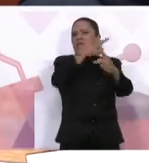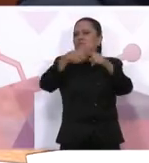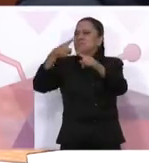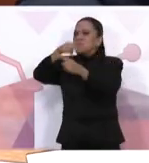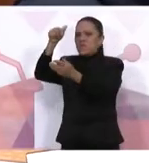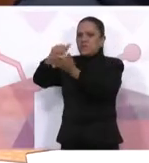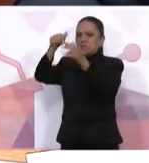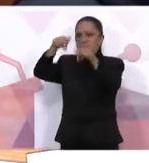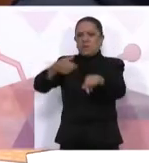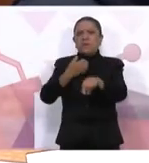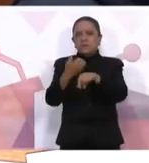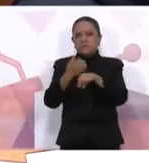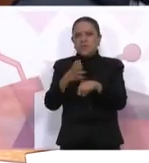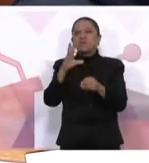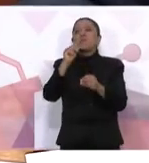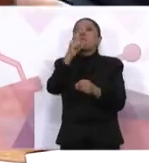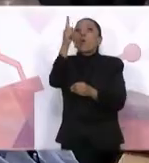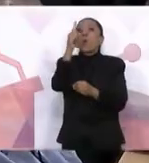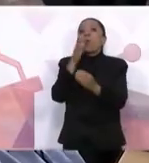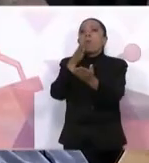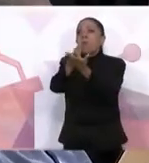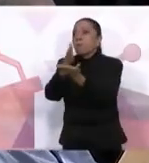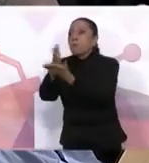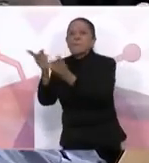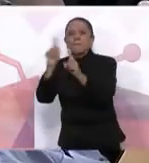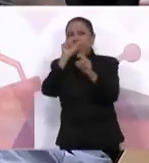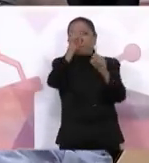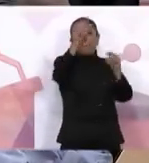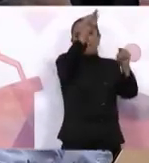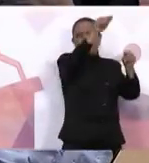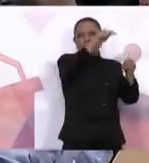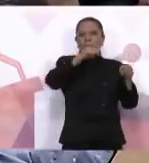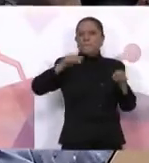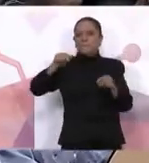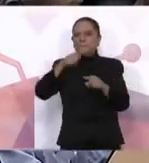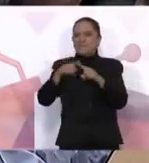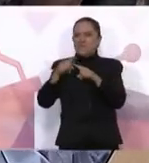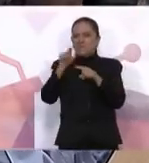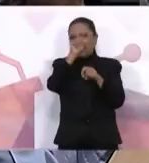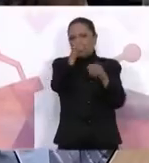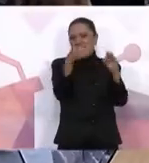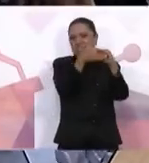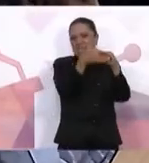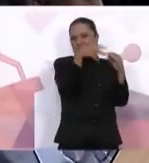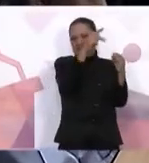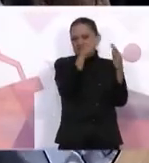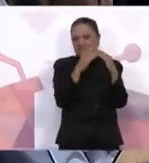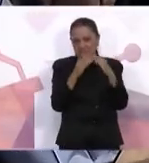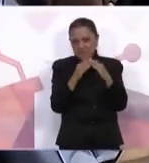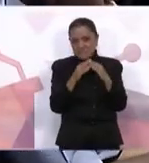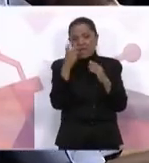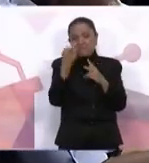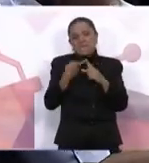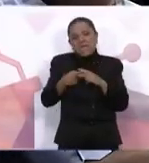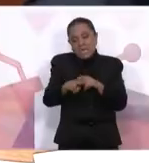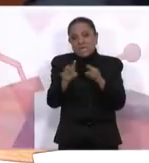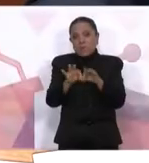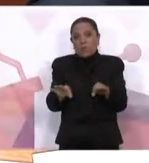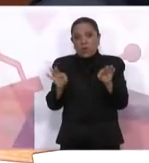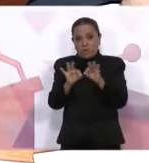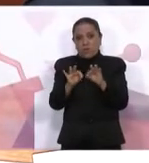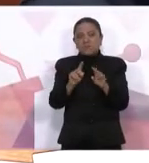esa es una de mis iniciativas importantes el otro es que el estado de morelos